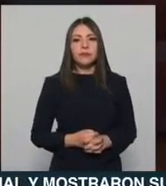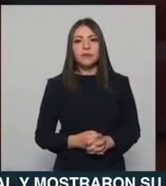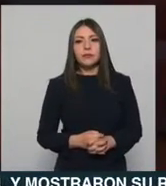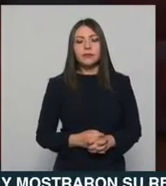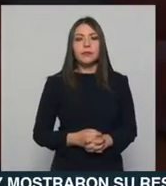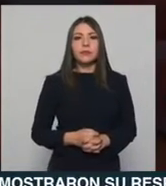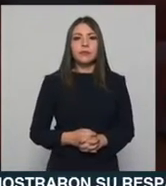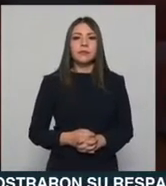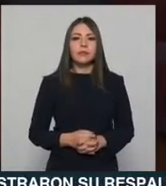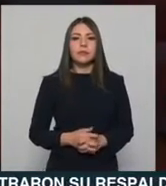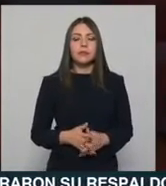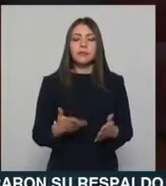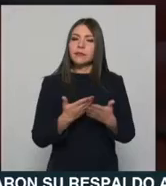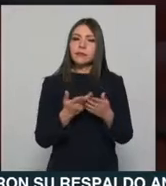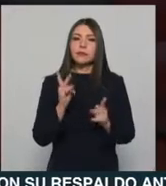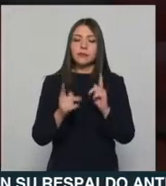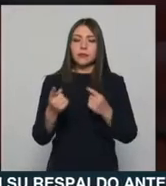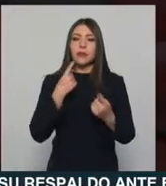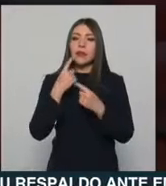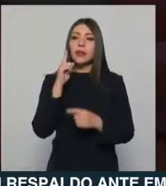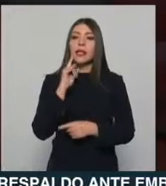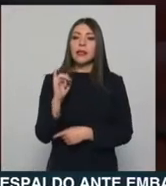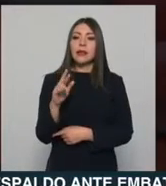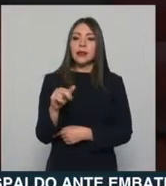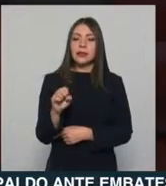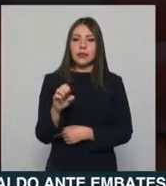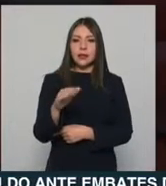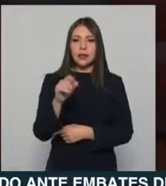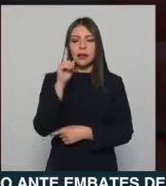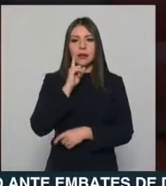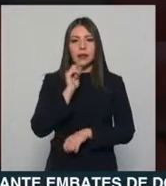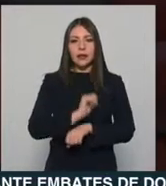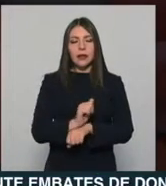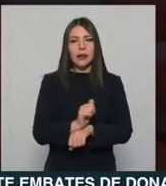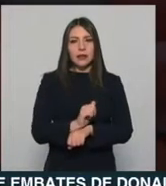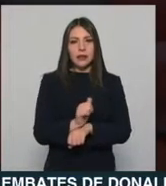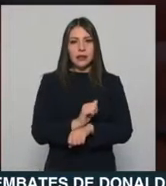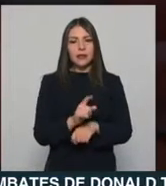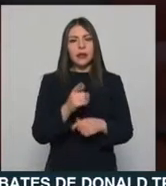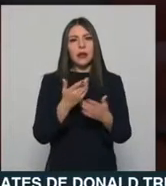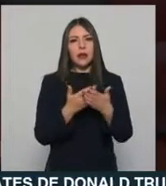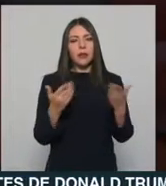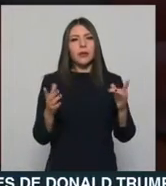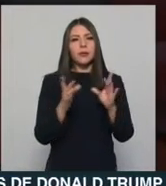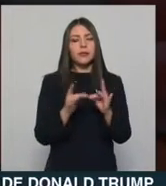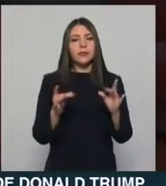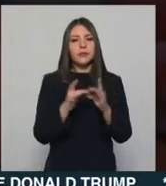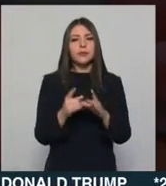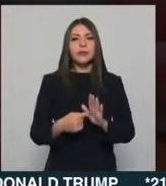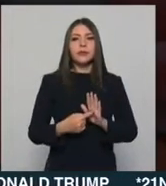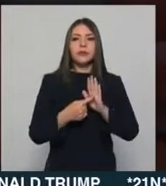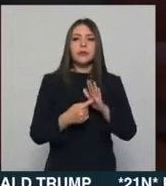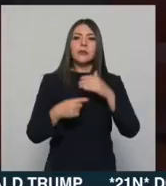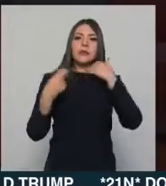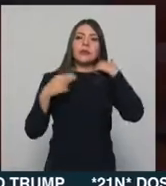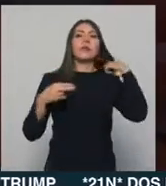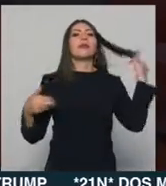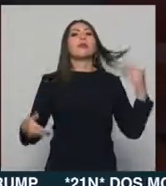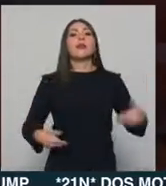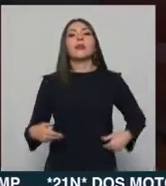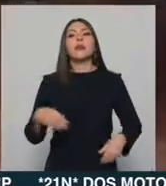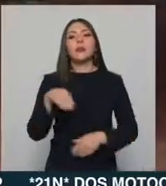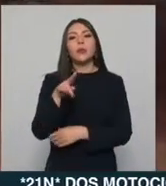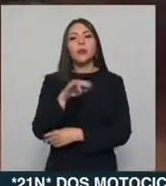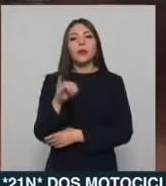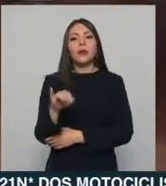Estamos conversando con Iracema Hernández, ella es actriz de Cerrojo Producciones y en esta ocasión nos viene a presentar La Mujer Barbuda. Bienvenida